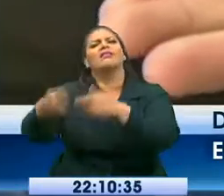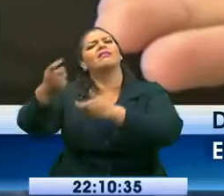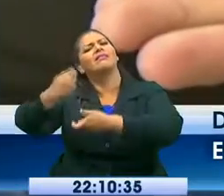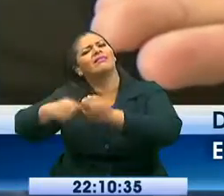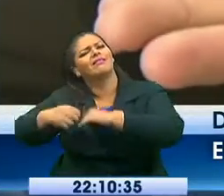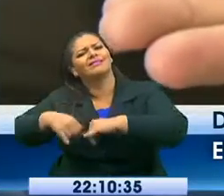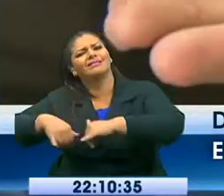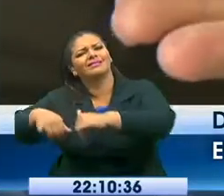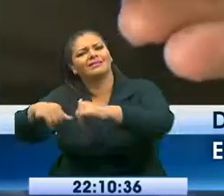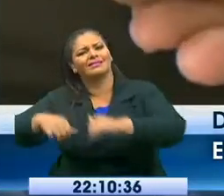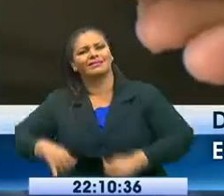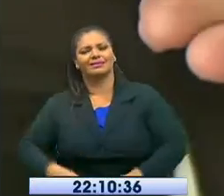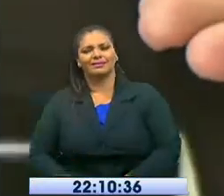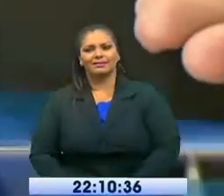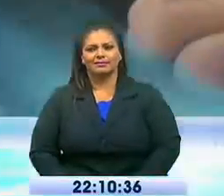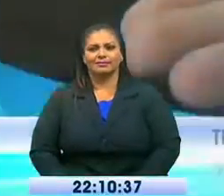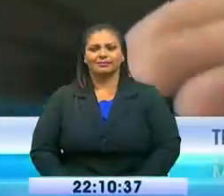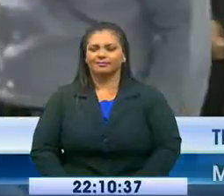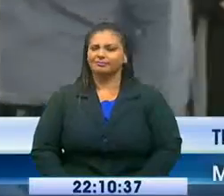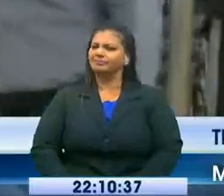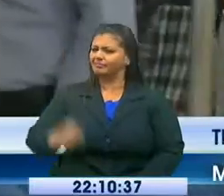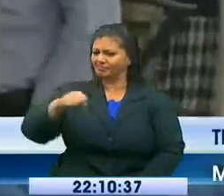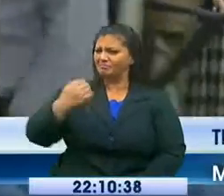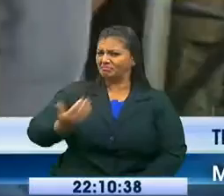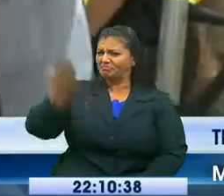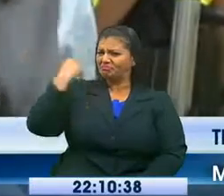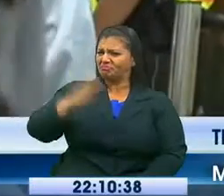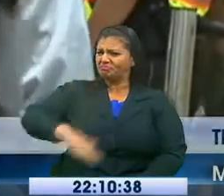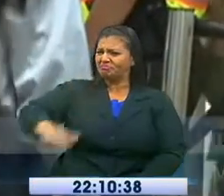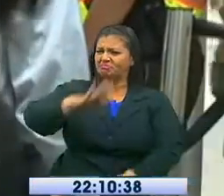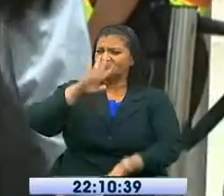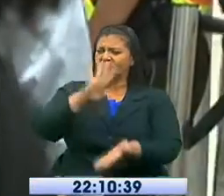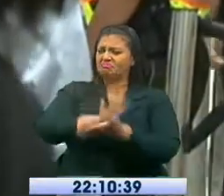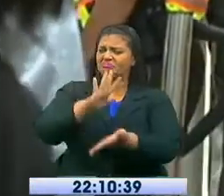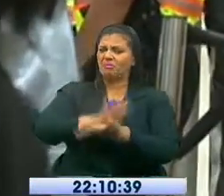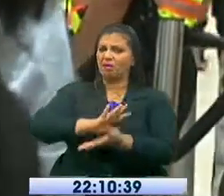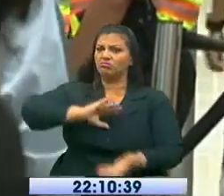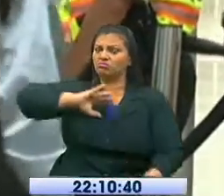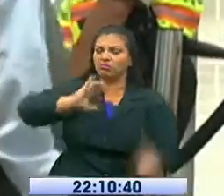que sí, porque será tranquilo eso, ¿no? Informó José Morales.